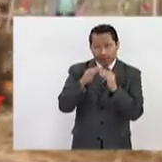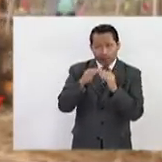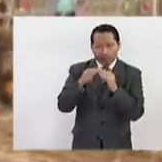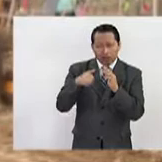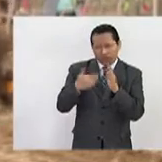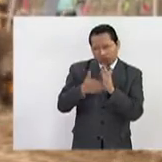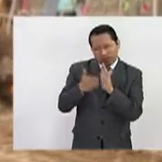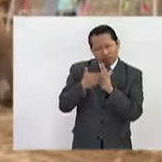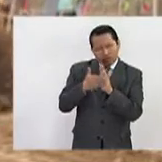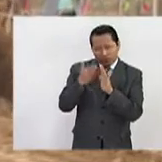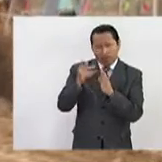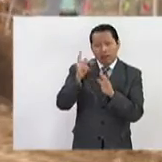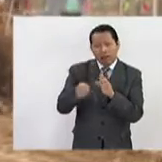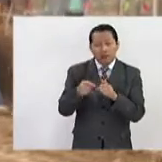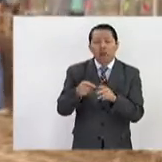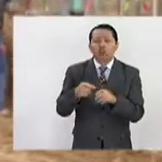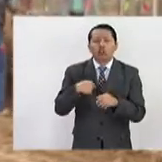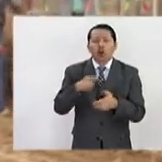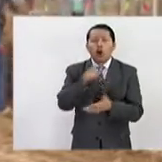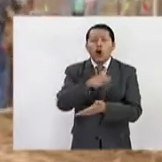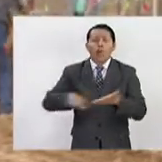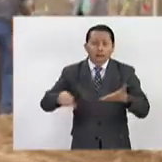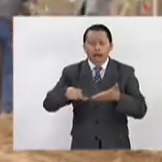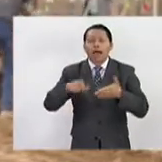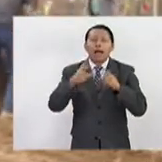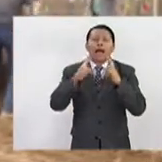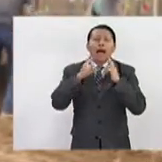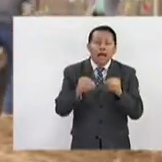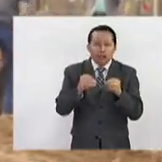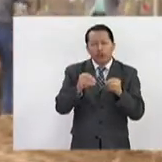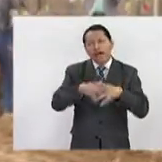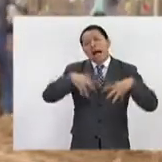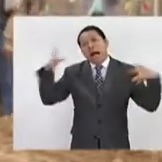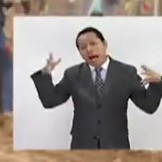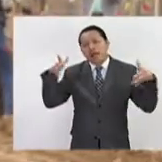compré un pequeño ranchito, no grande, no pequeño, pero para